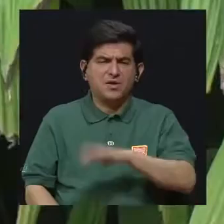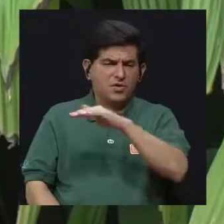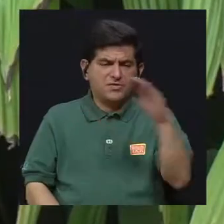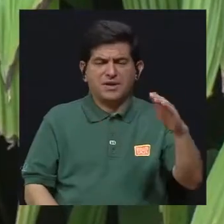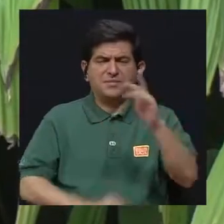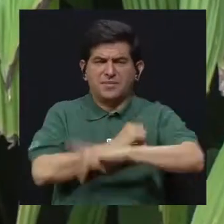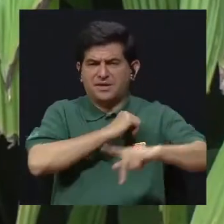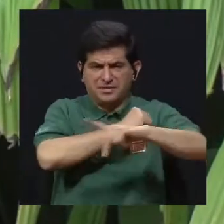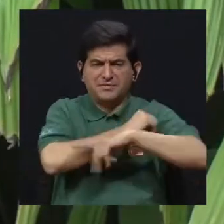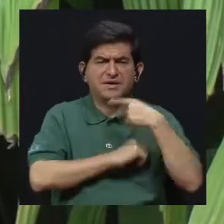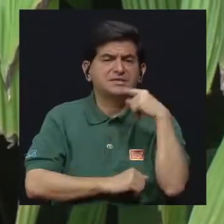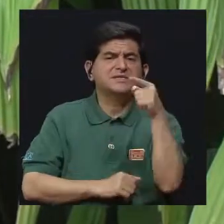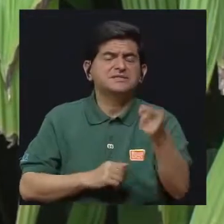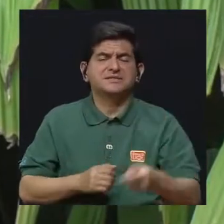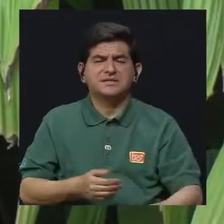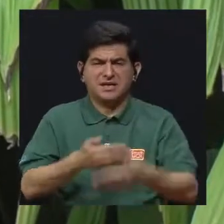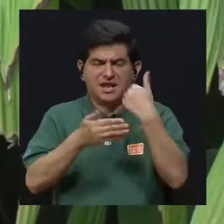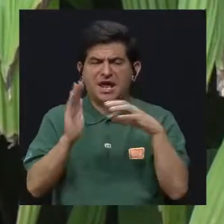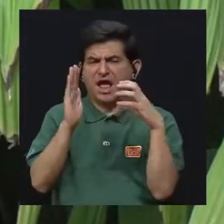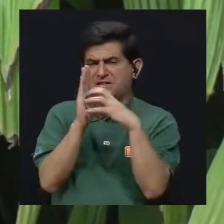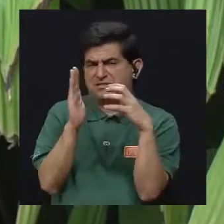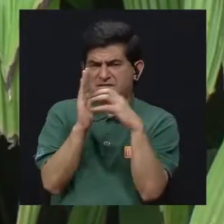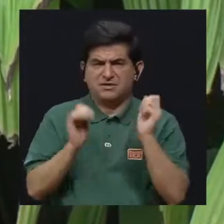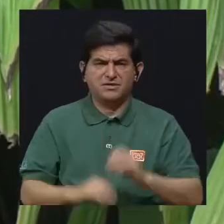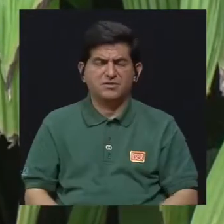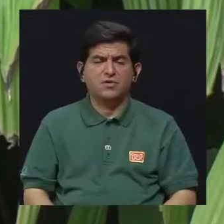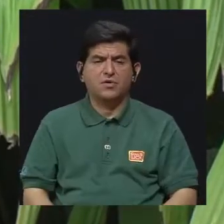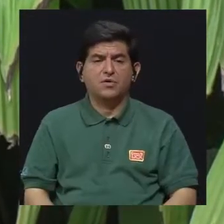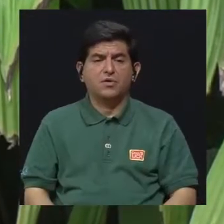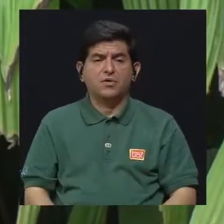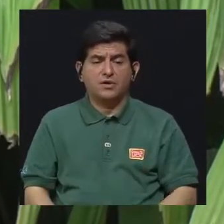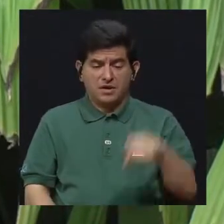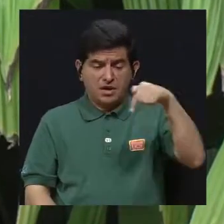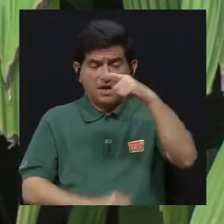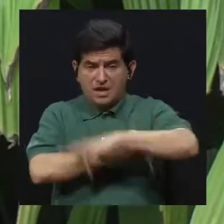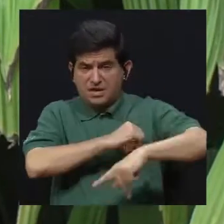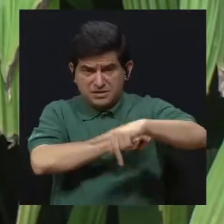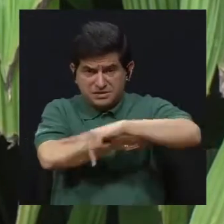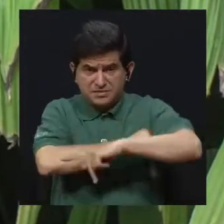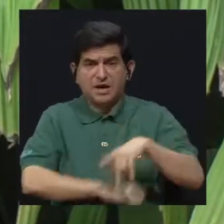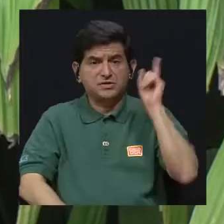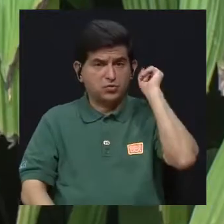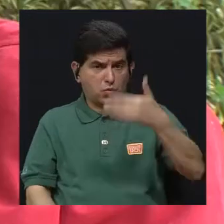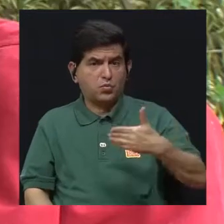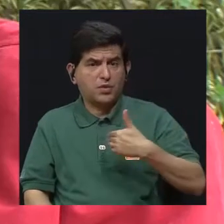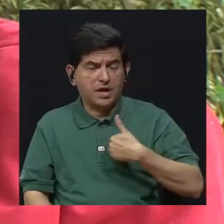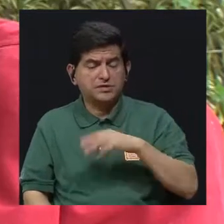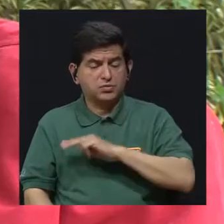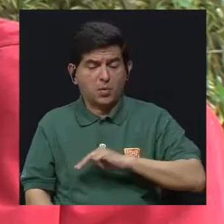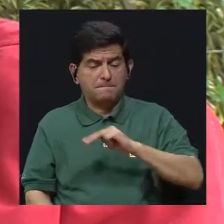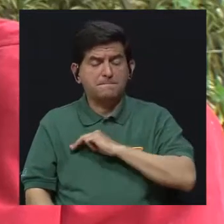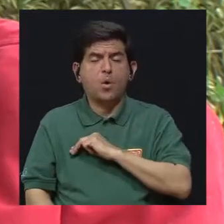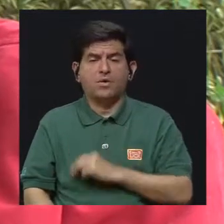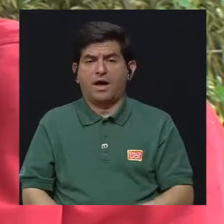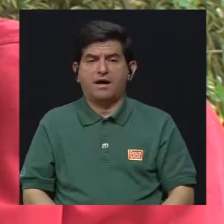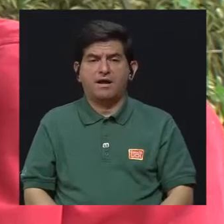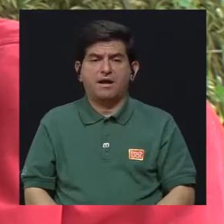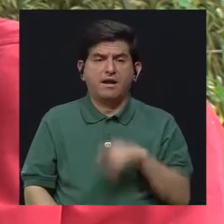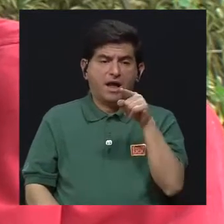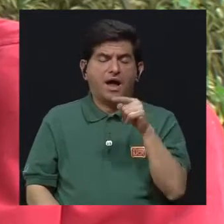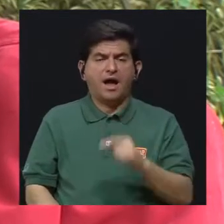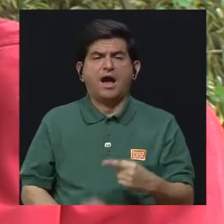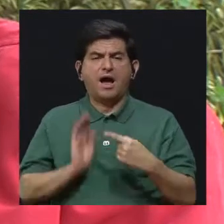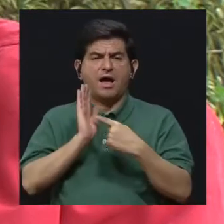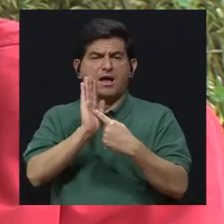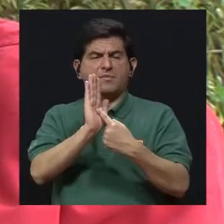país. Usted comentaba en un reciente artículo que un país como el nuestro tiene la obligación moral de alzar su voz en